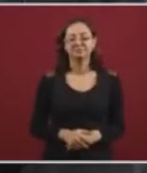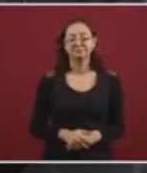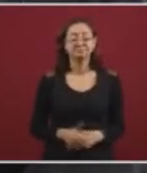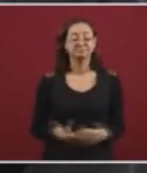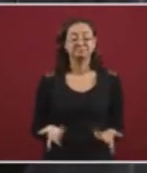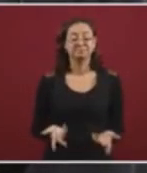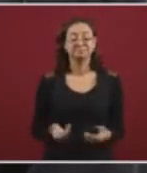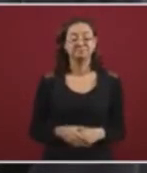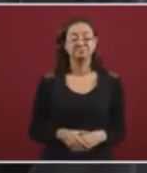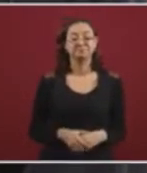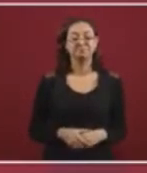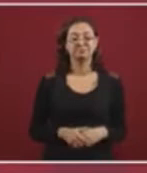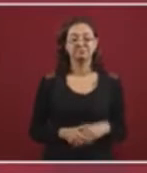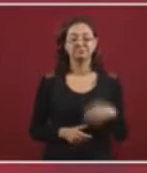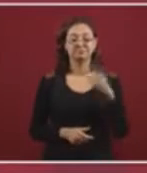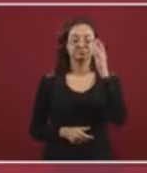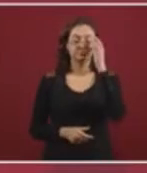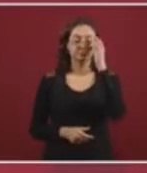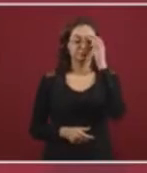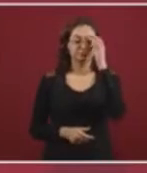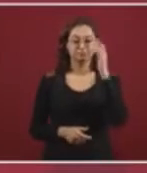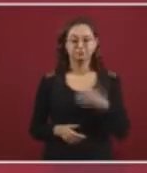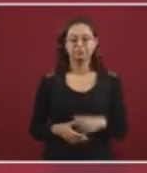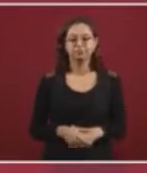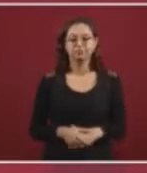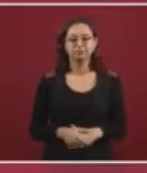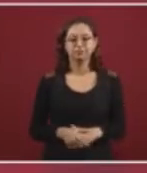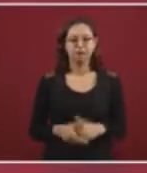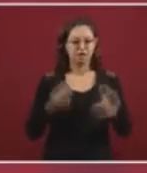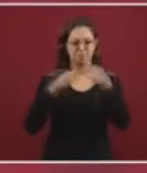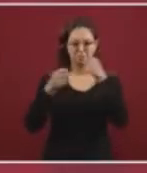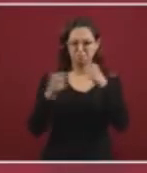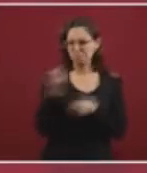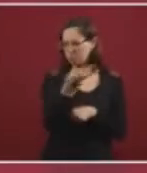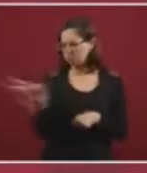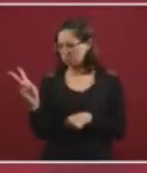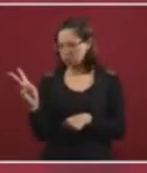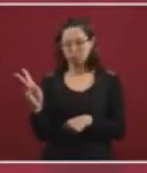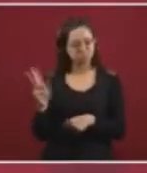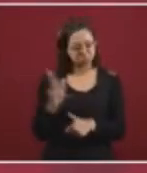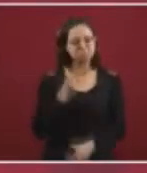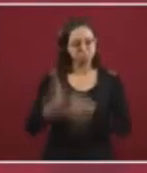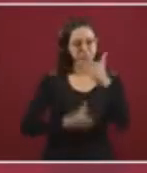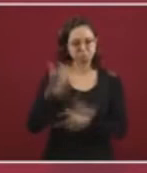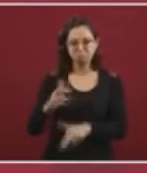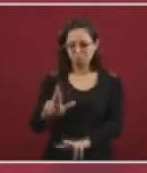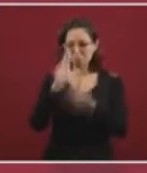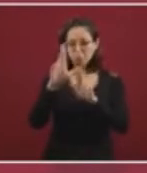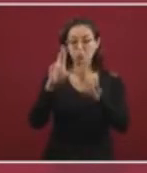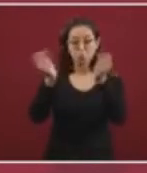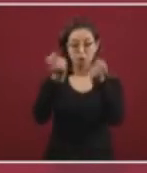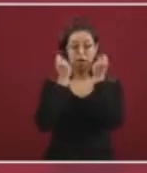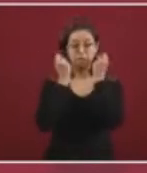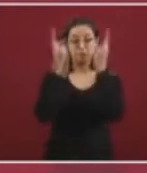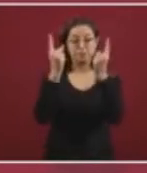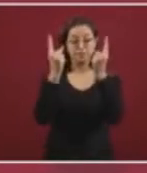Entonces, para los periodistas, todo nuestro respeto, toda nuestra admiración,